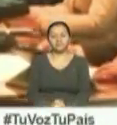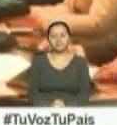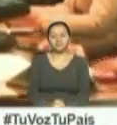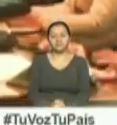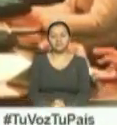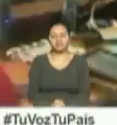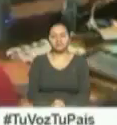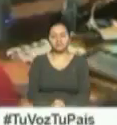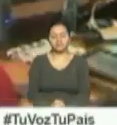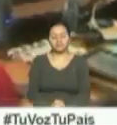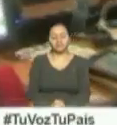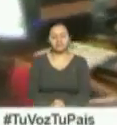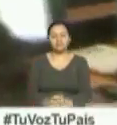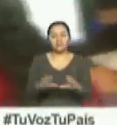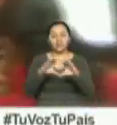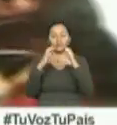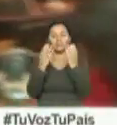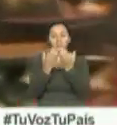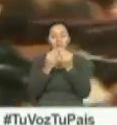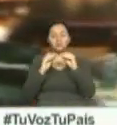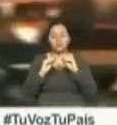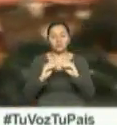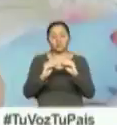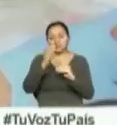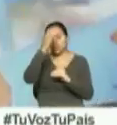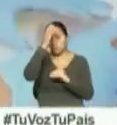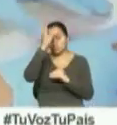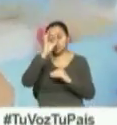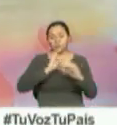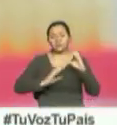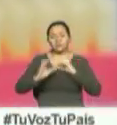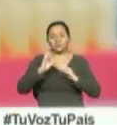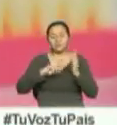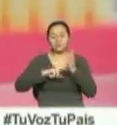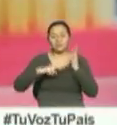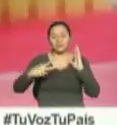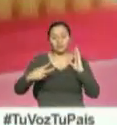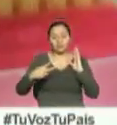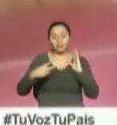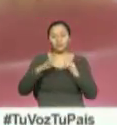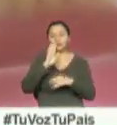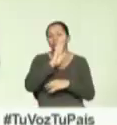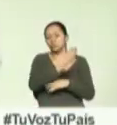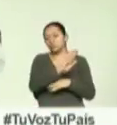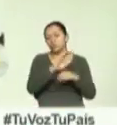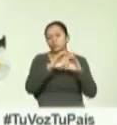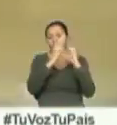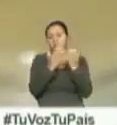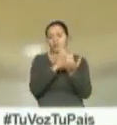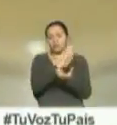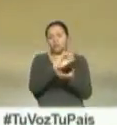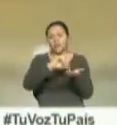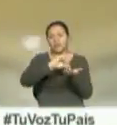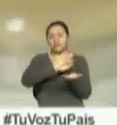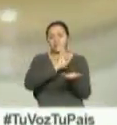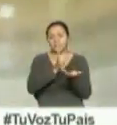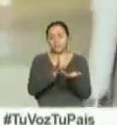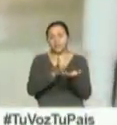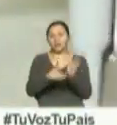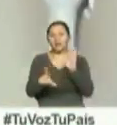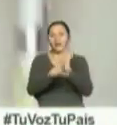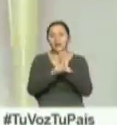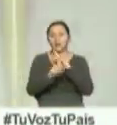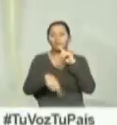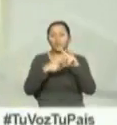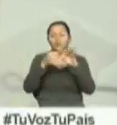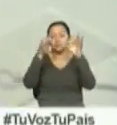De acuerdo a la Comisión de Educación, Cultura, Ciencia y Tecnología de la Asamblea Nacional, el Código Ingenios entraría en vigencia en